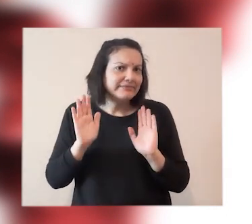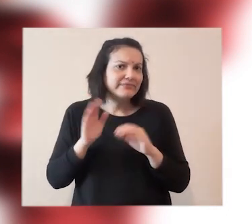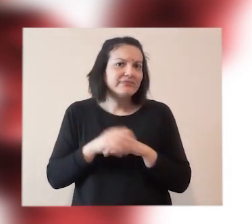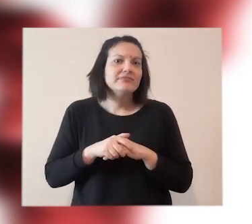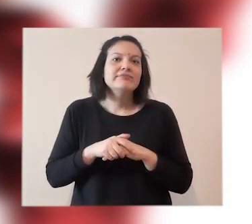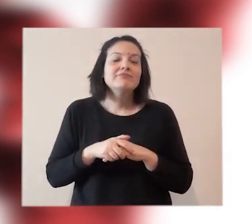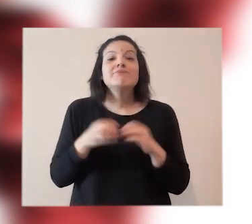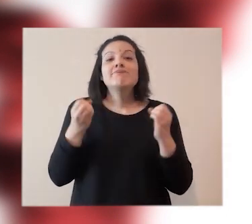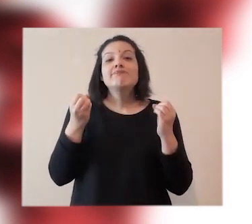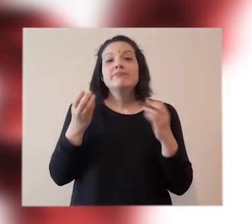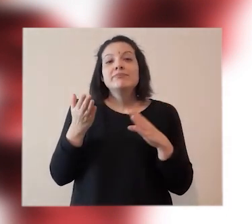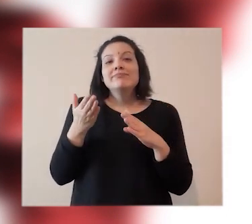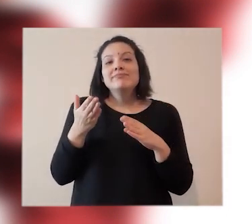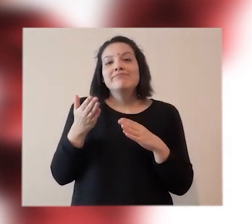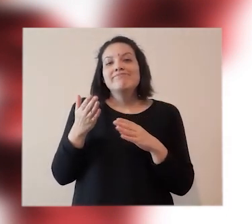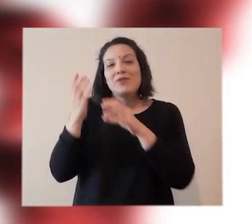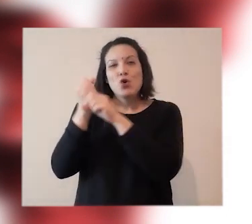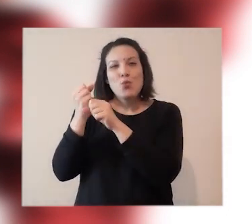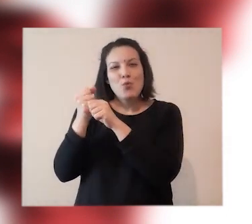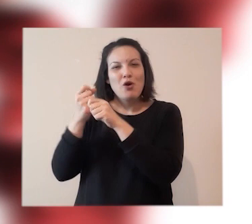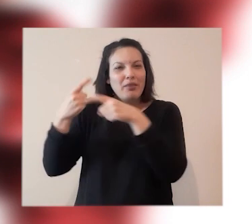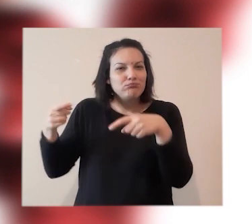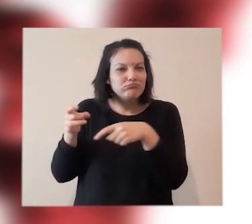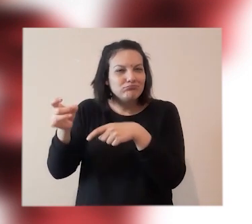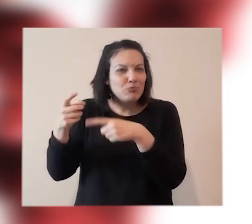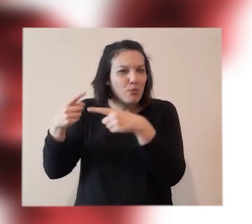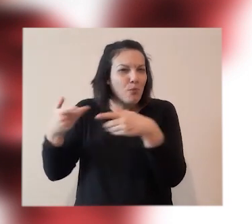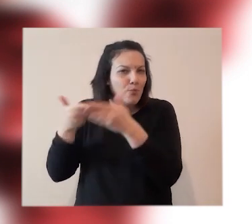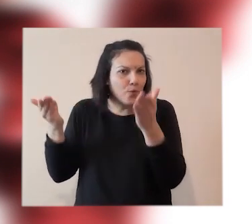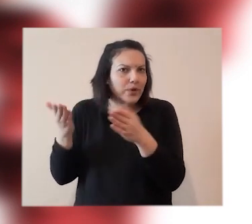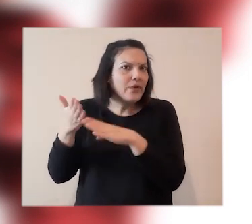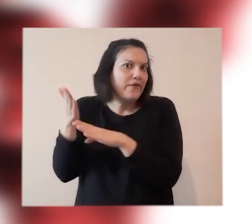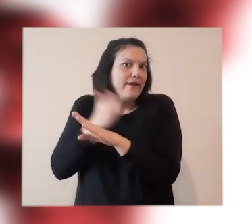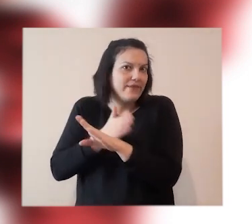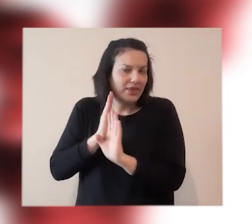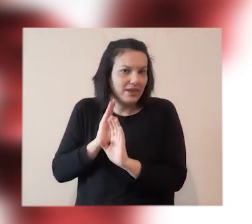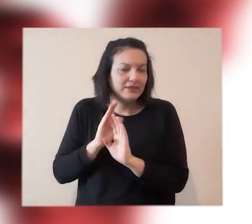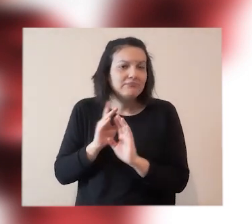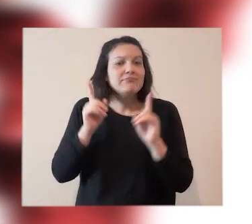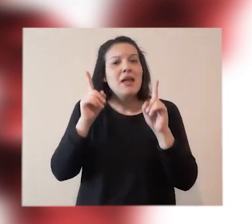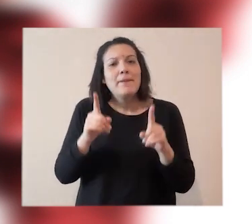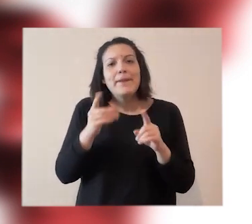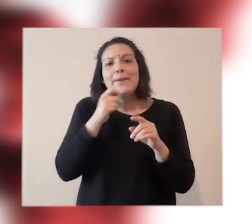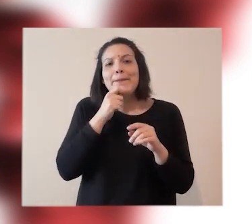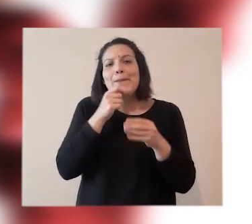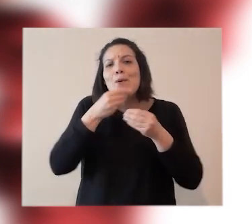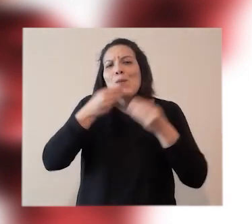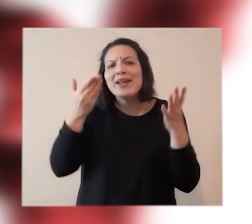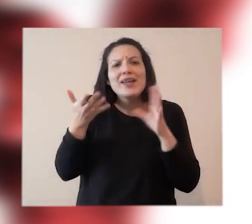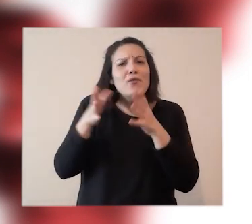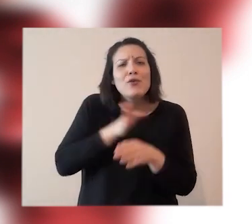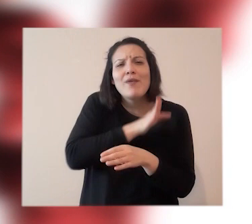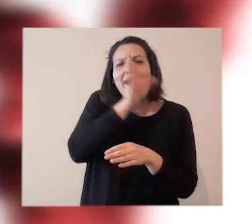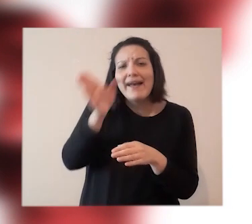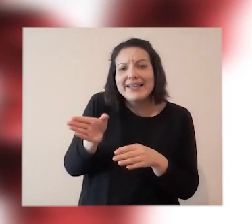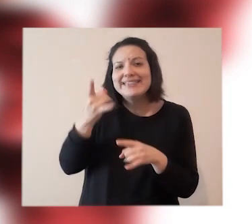virus. Bueno, evitar el transporte público, es lo que hablábamos hoy, y por supuesto, cualquiera sea la forma de movilidad,